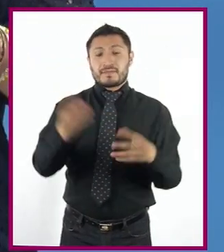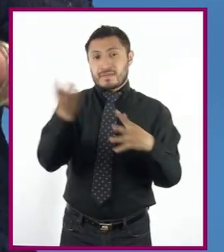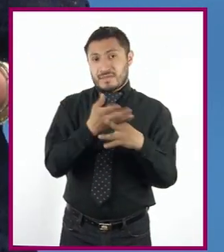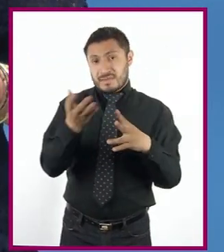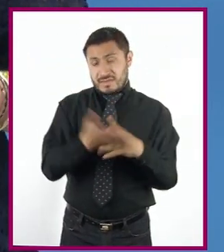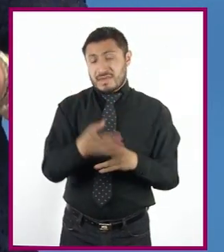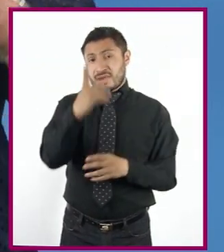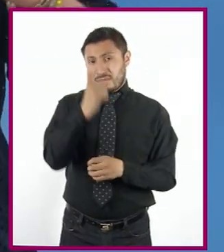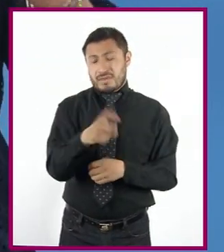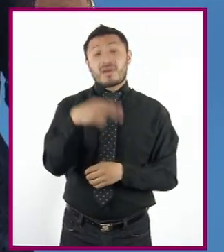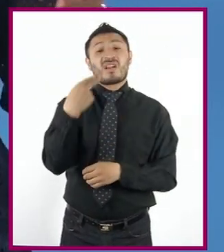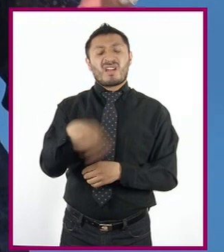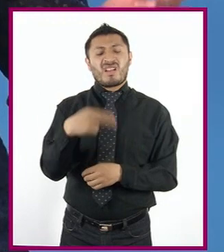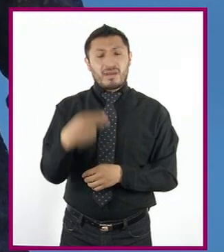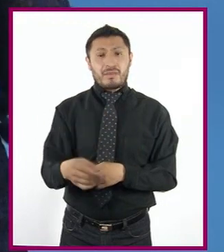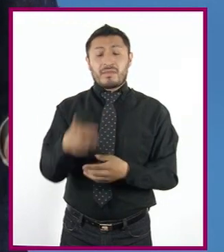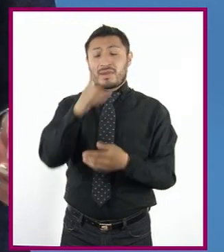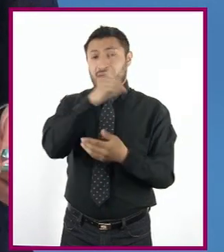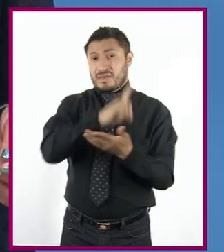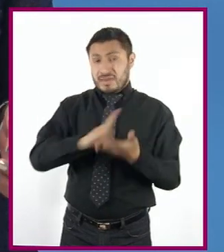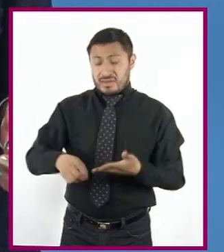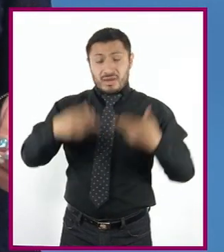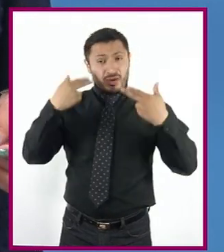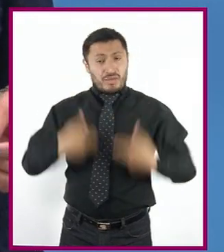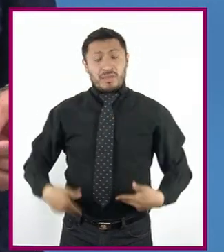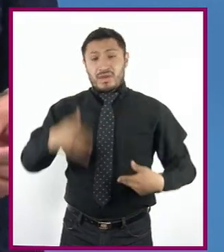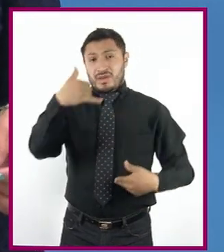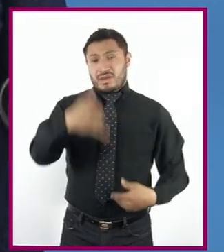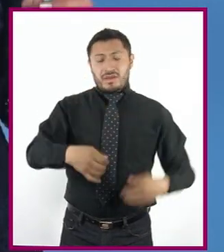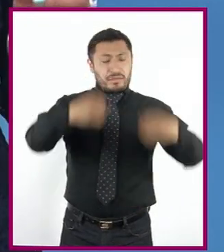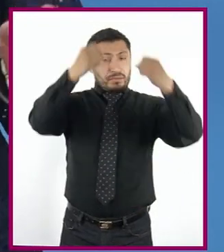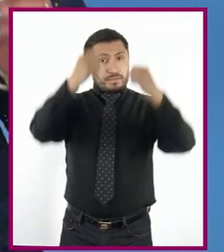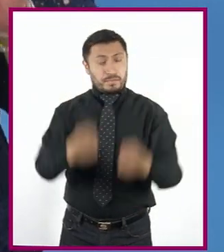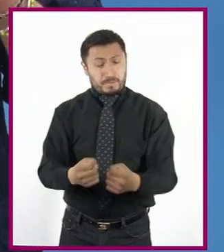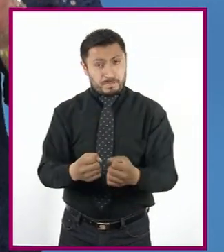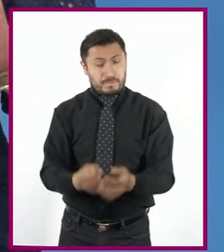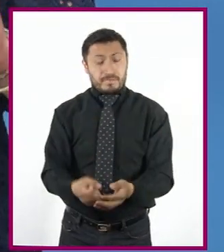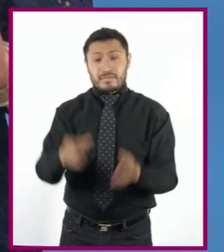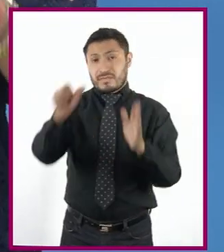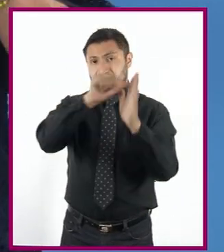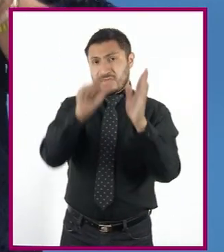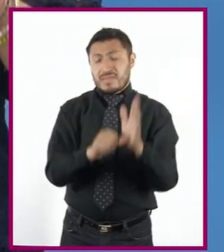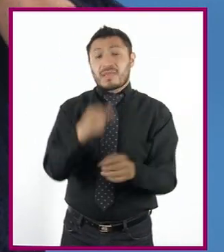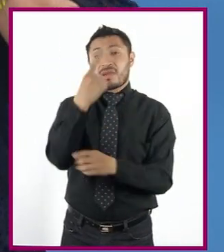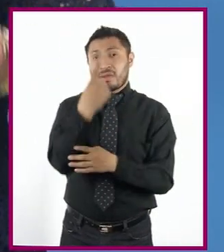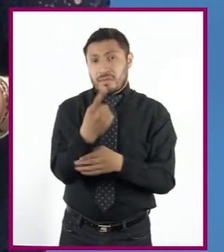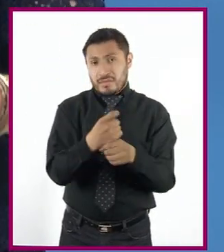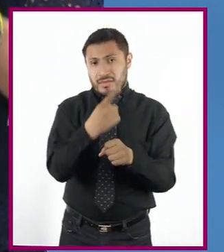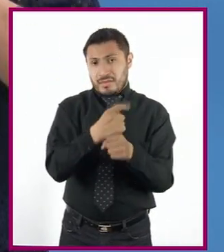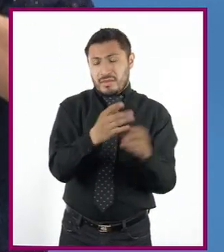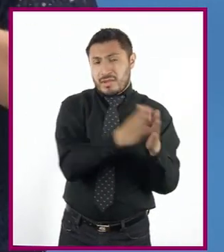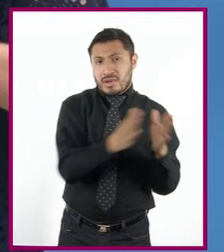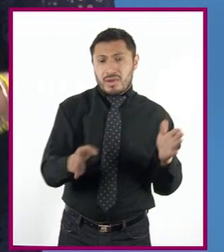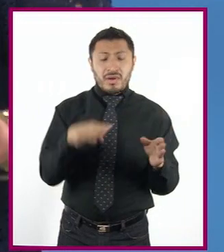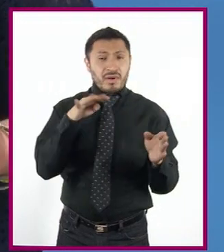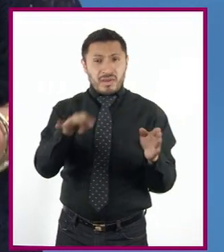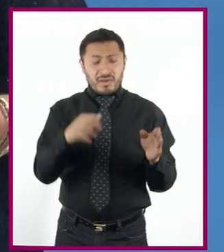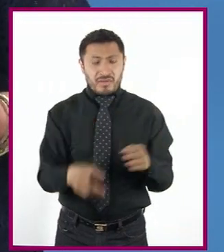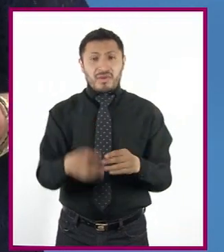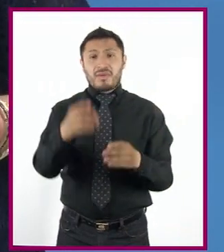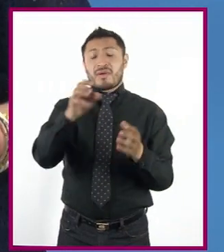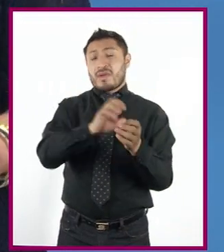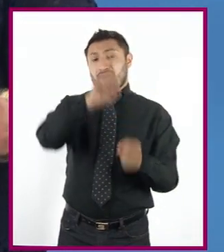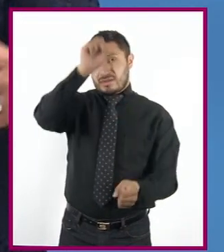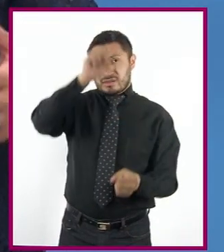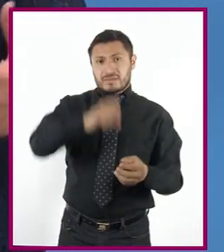primero, denominado de los derechos humanos y sus garantías, artículos 1 a 29 de nuestra